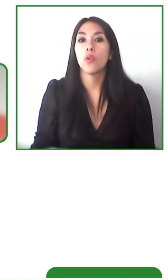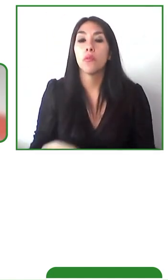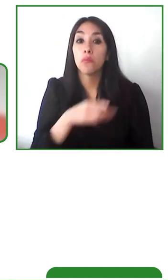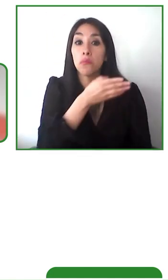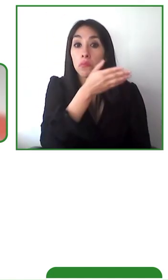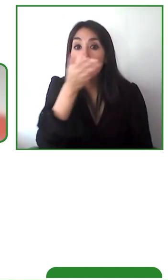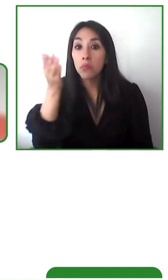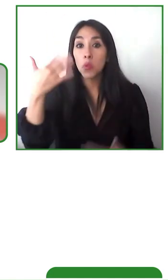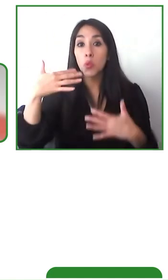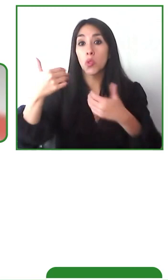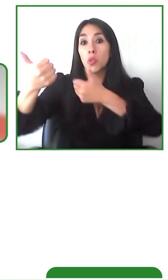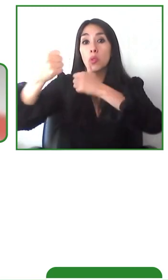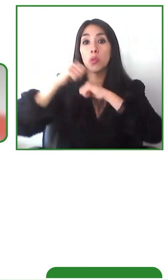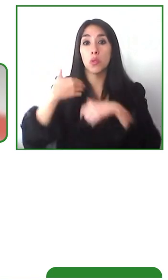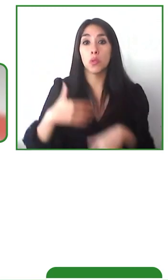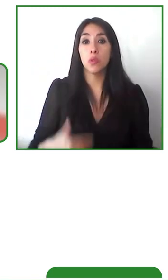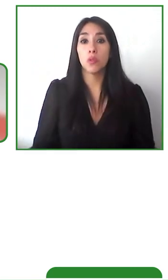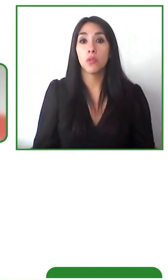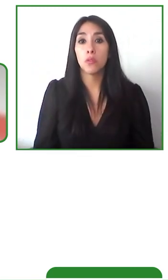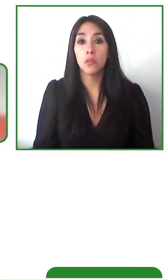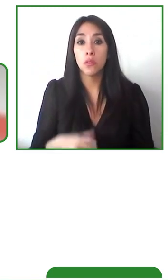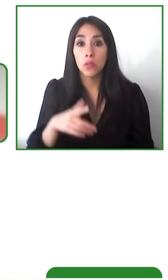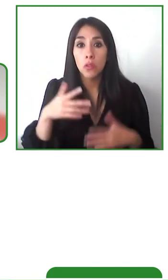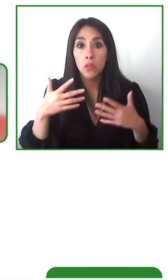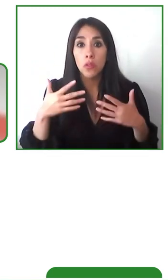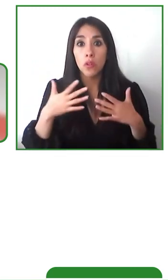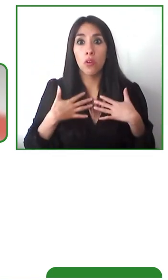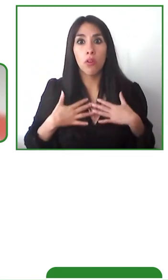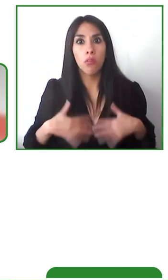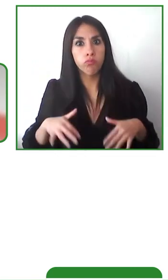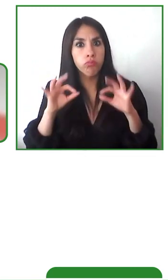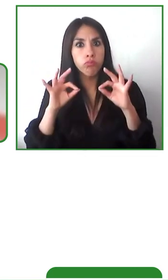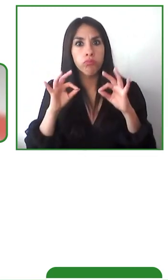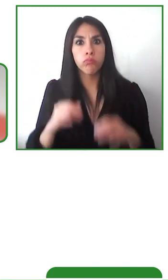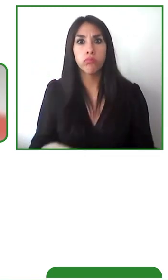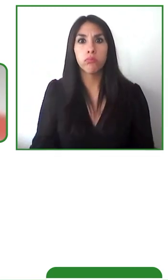sobrepasado para llegar ahí?